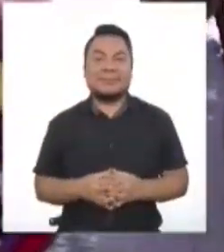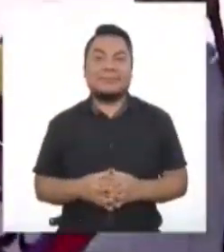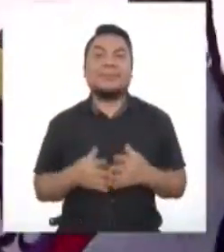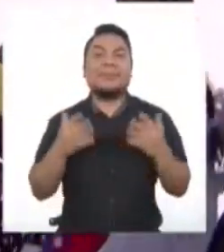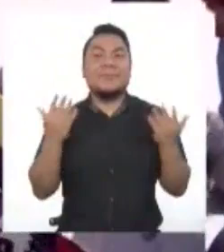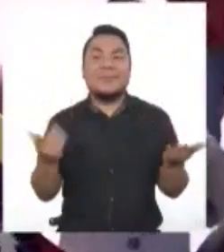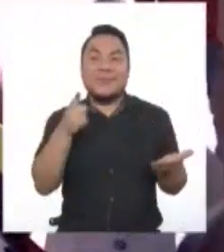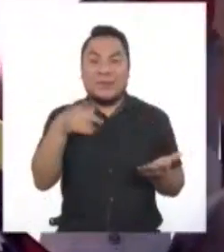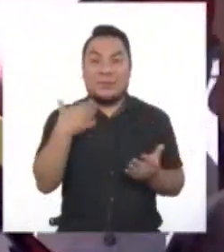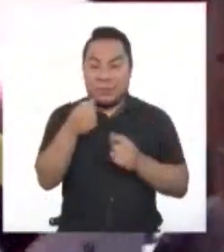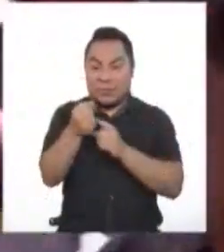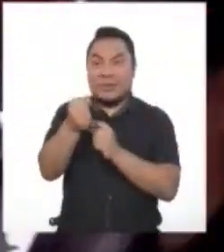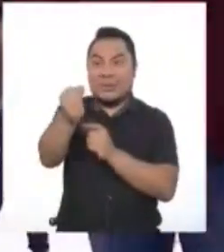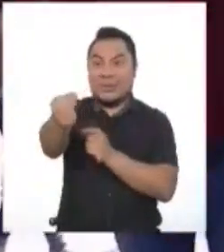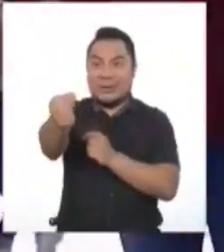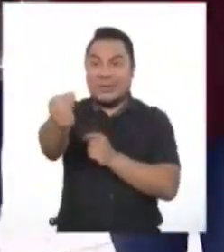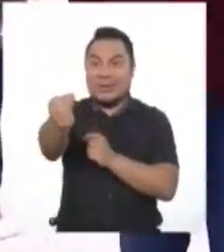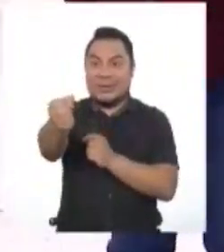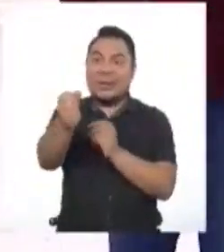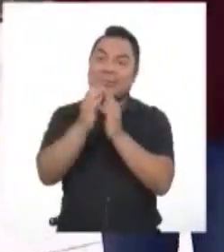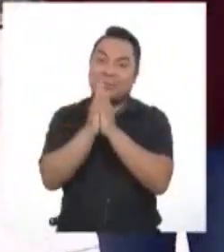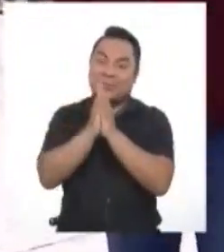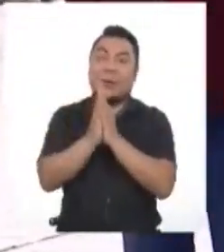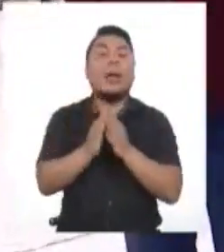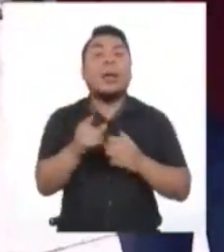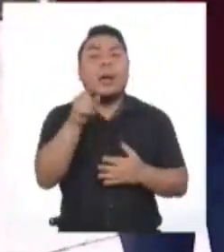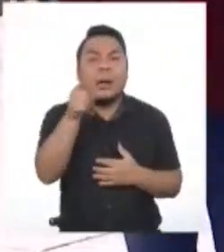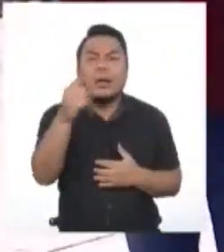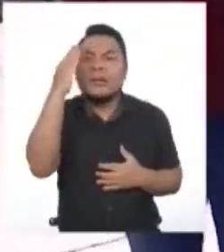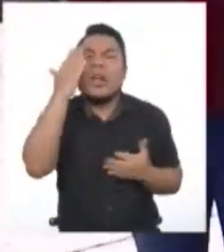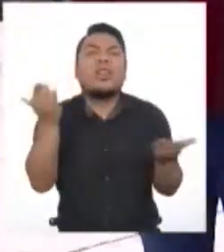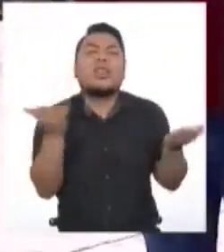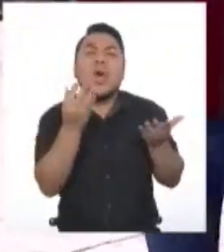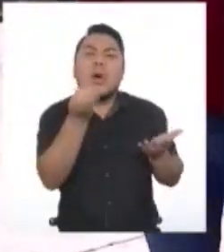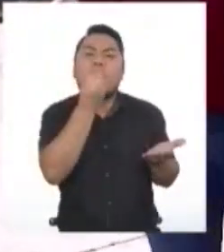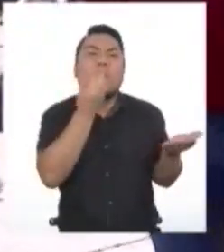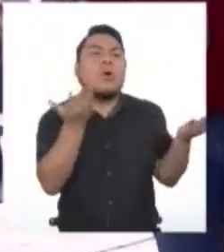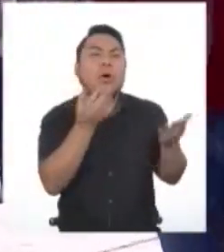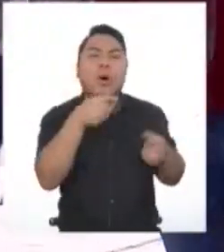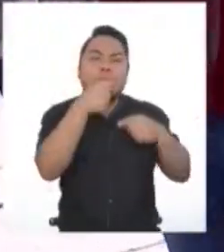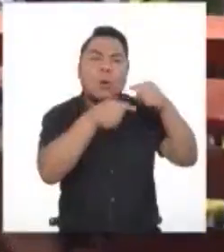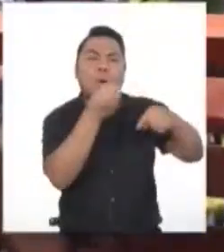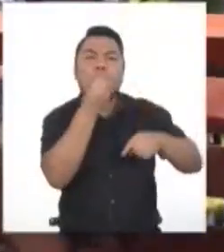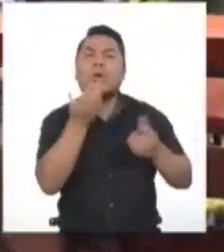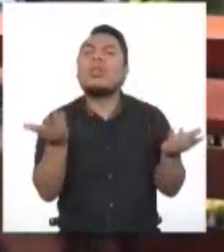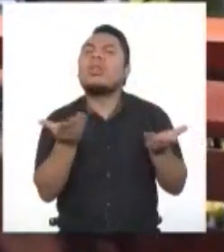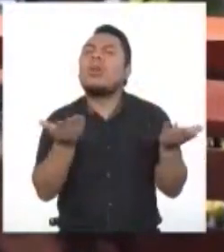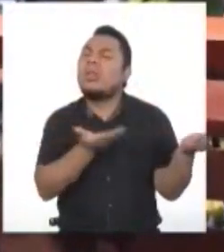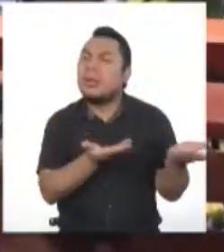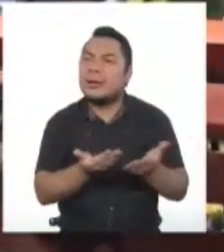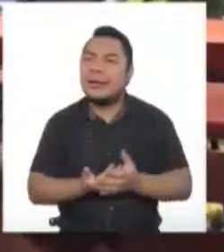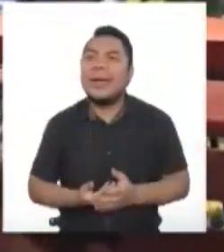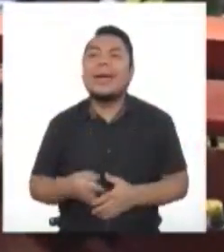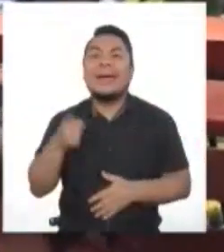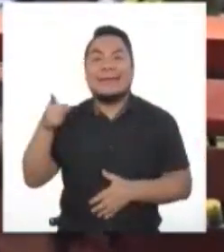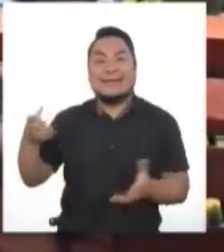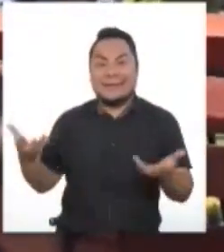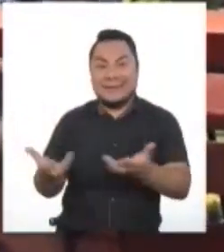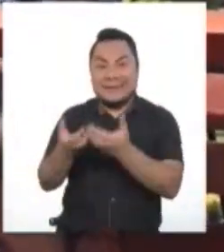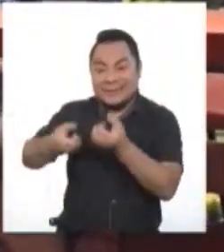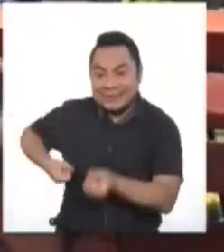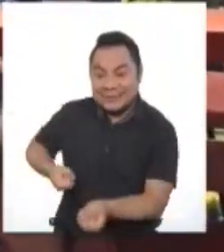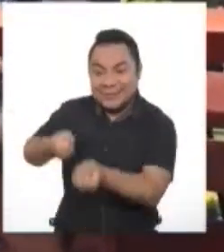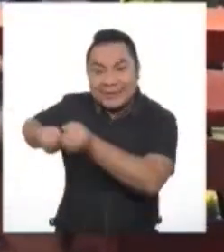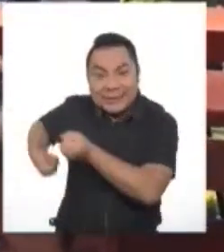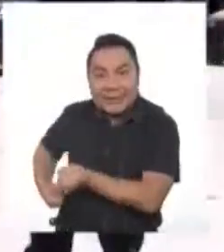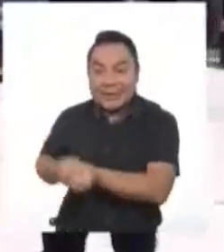¿Puedes agarrar el micro, por favor? ¿Saben de dónde provienen los alimentos que comemos todos los días? De las chacras, los agricultores que